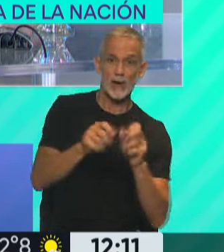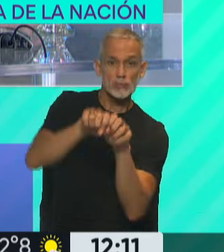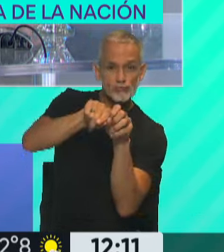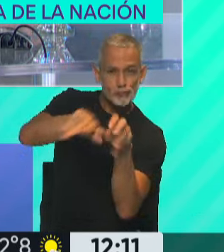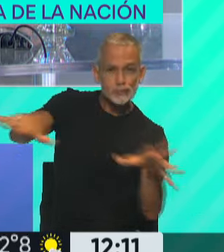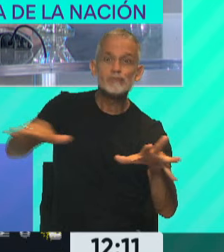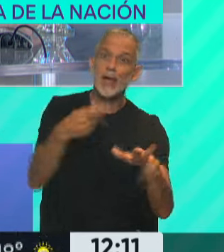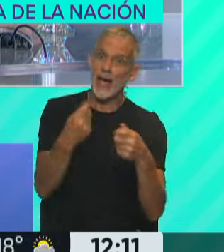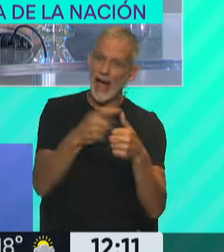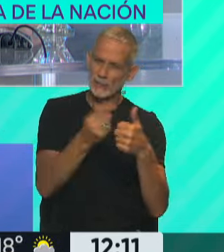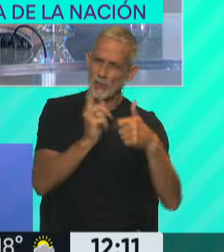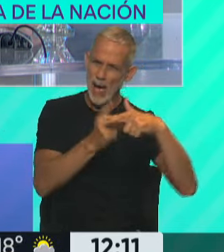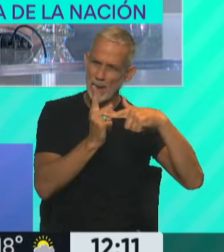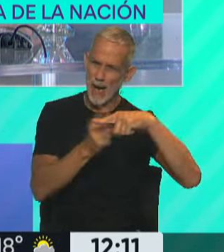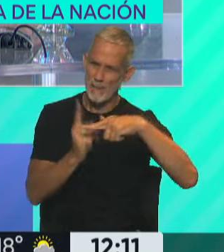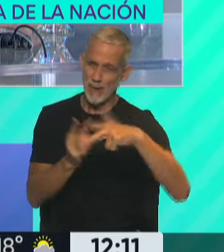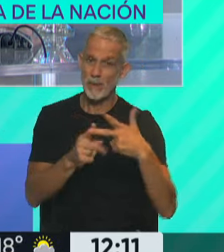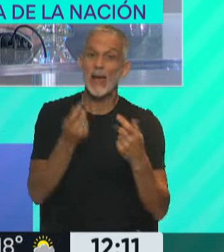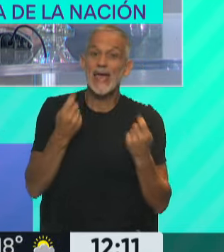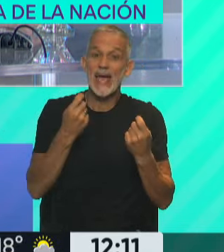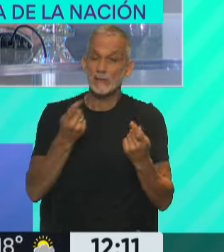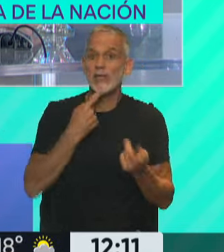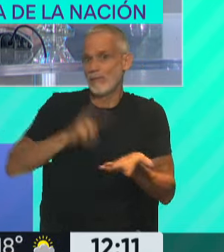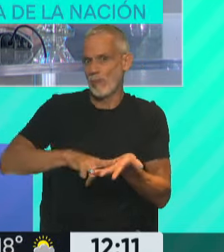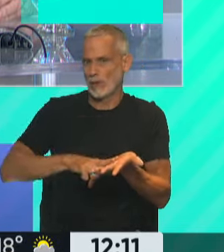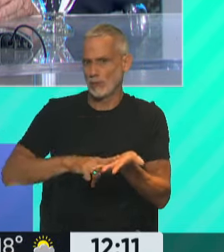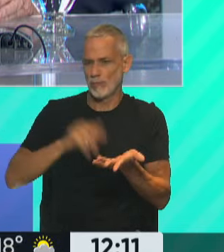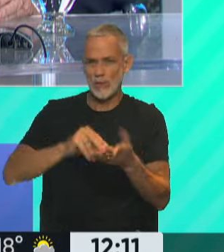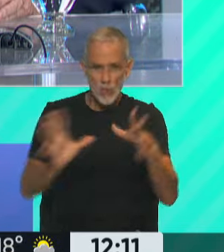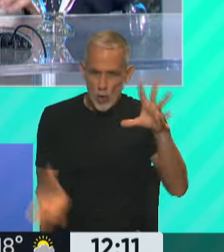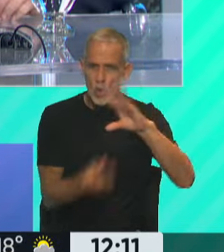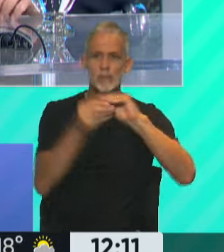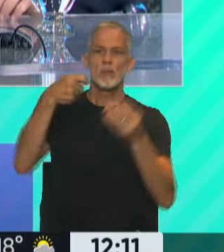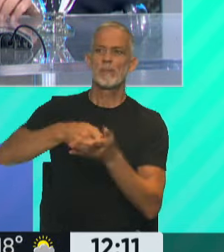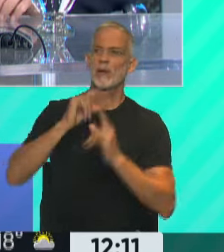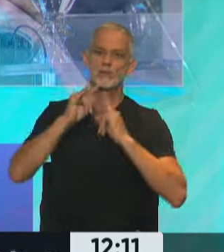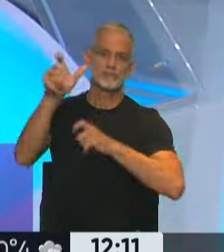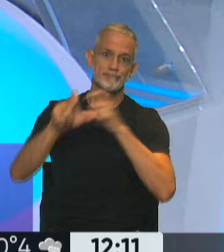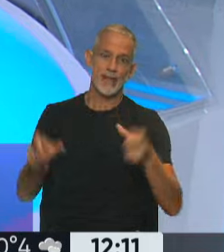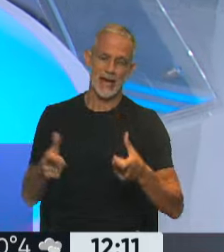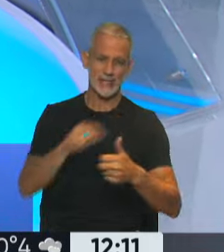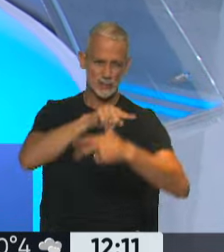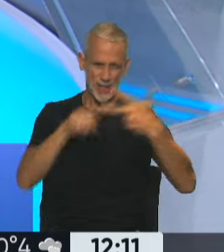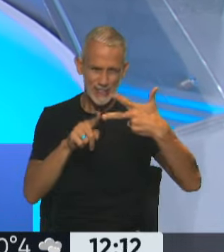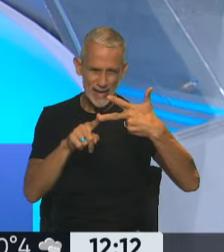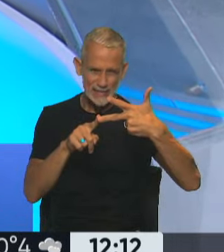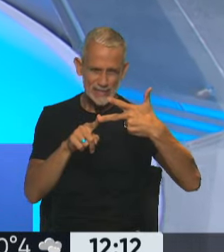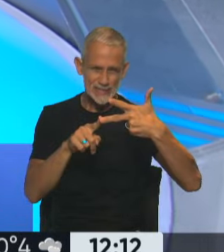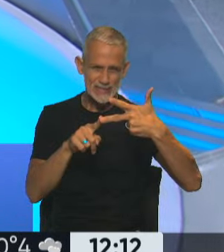distribución y además costos de impuestos, ¿no? Entonces yo creo que acá hay tres